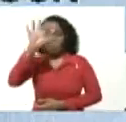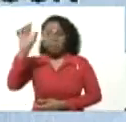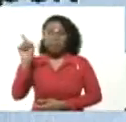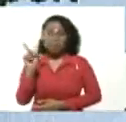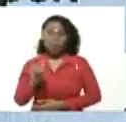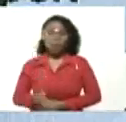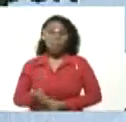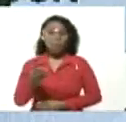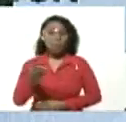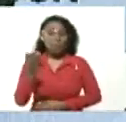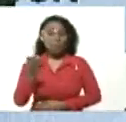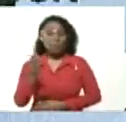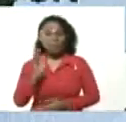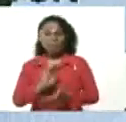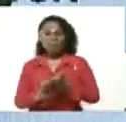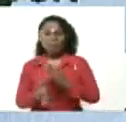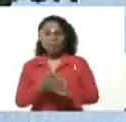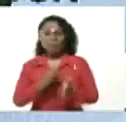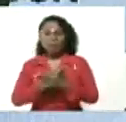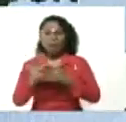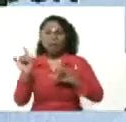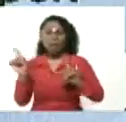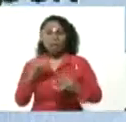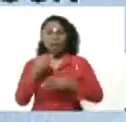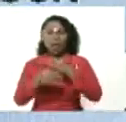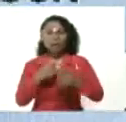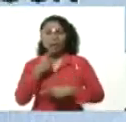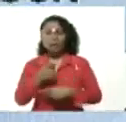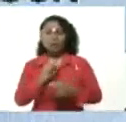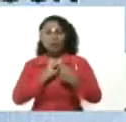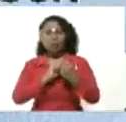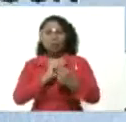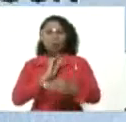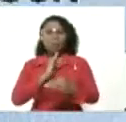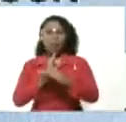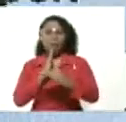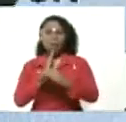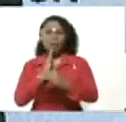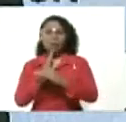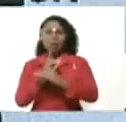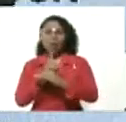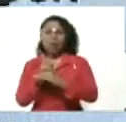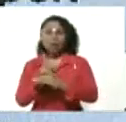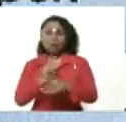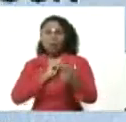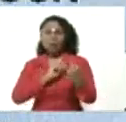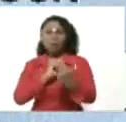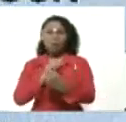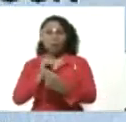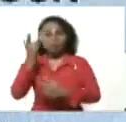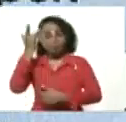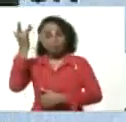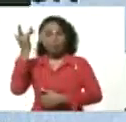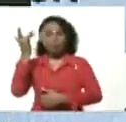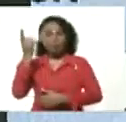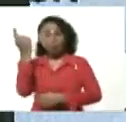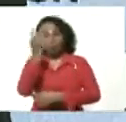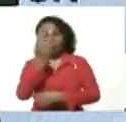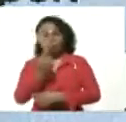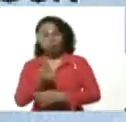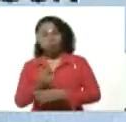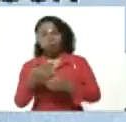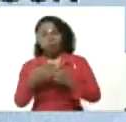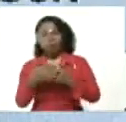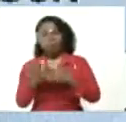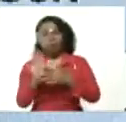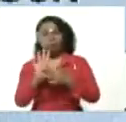importante, basta de esos discursos catastrofistas que nos paralizan, basta de esos discursos intelectuales que dibujan un panorama